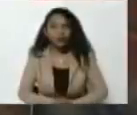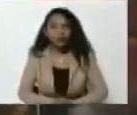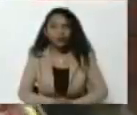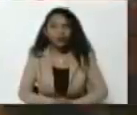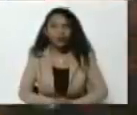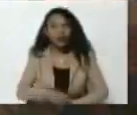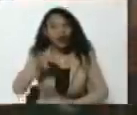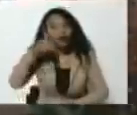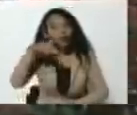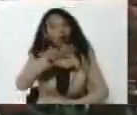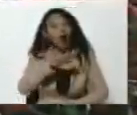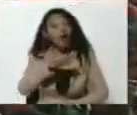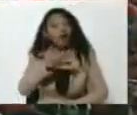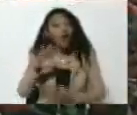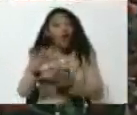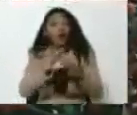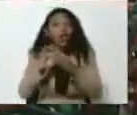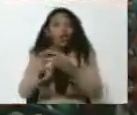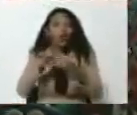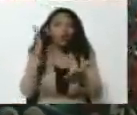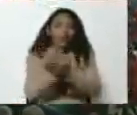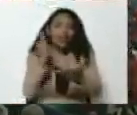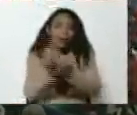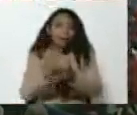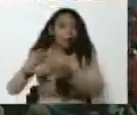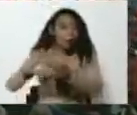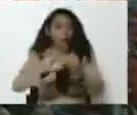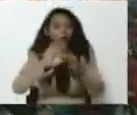El pueblo unido, siempre unido,